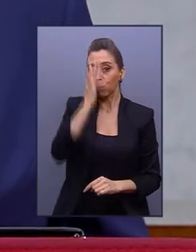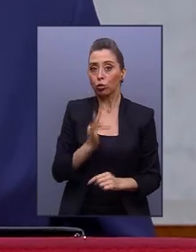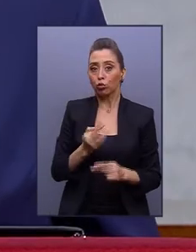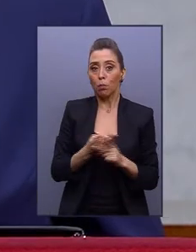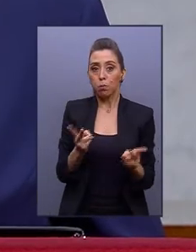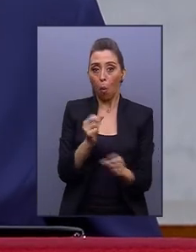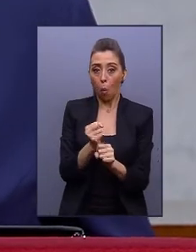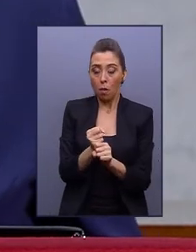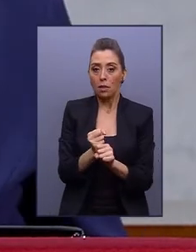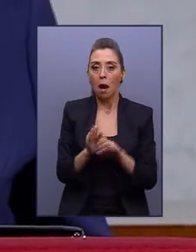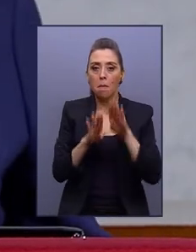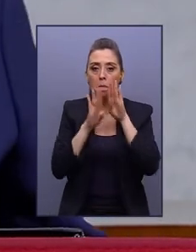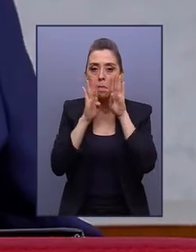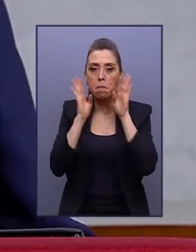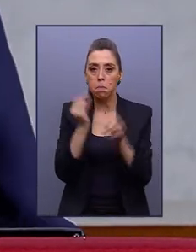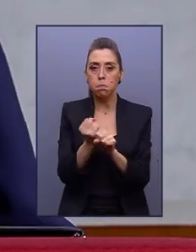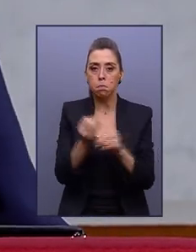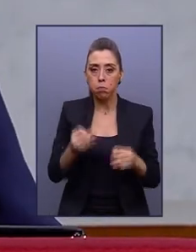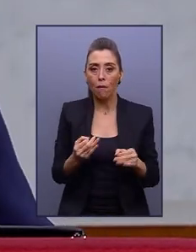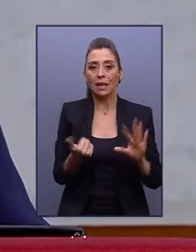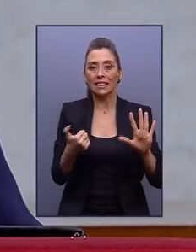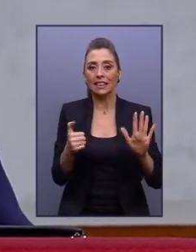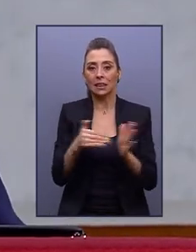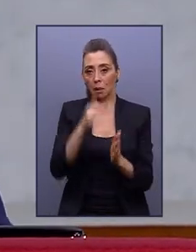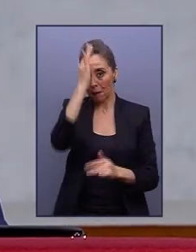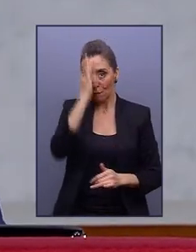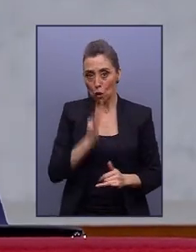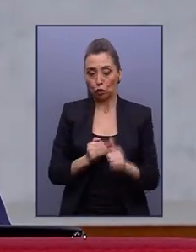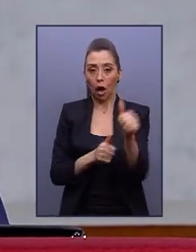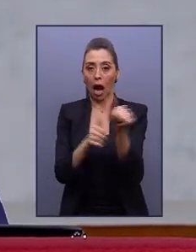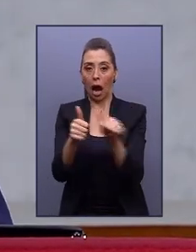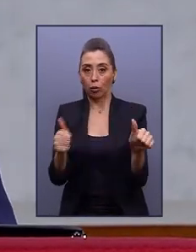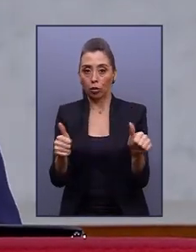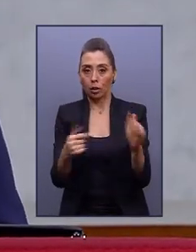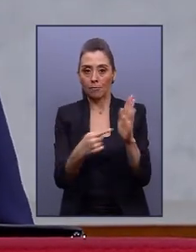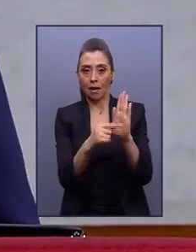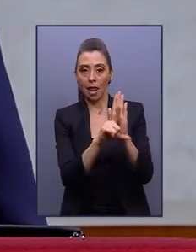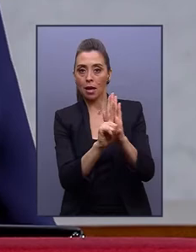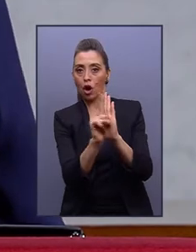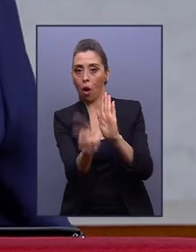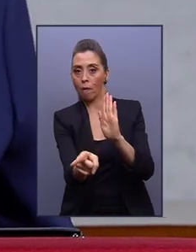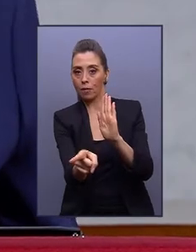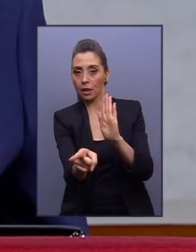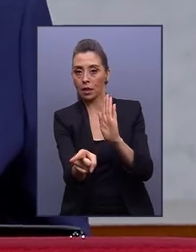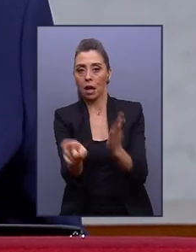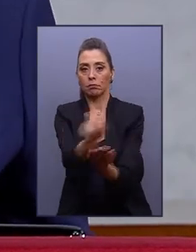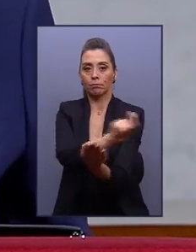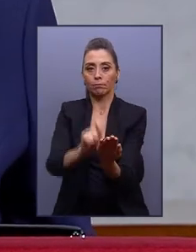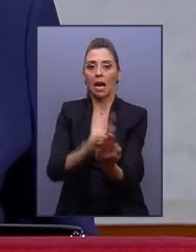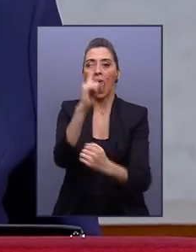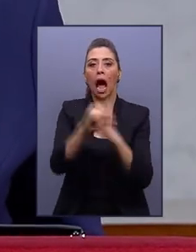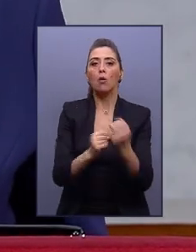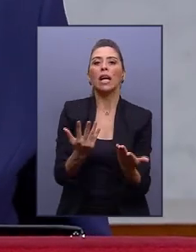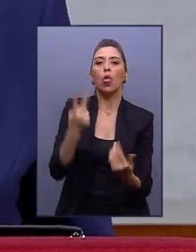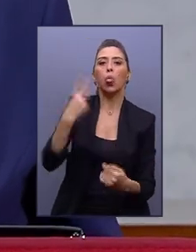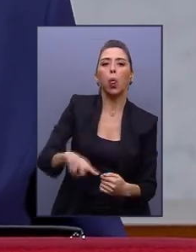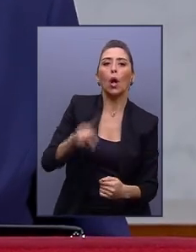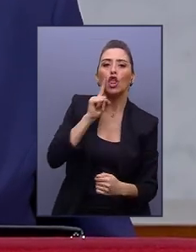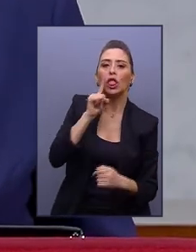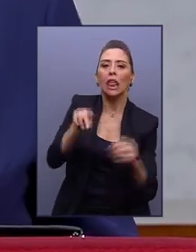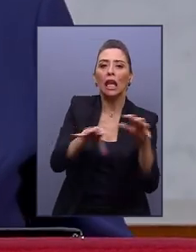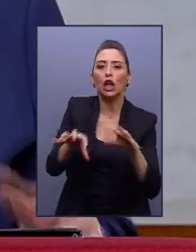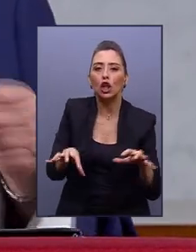pública. Ahora más de 60.000 funcionarios y autoridades están obligados a hacer una declaración anual de patrimonio e